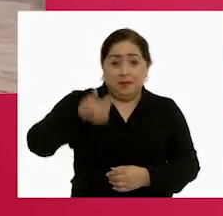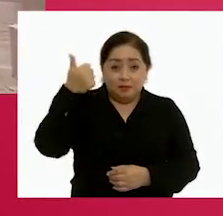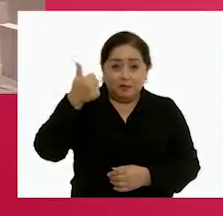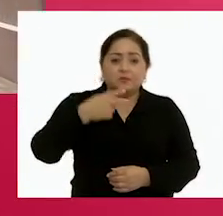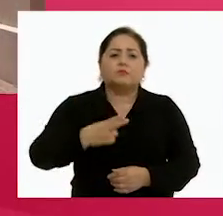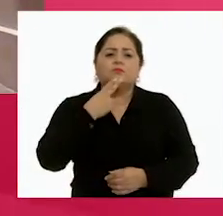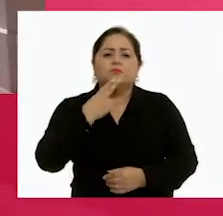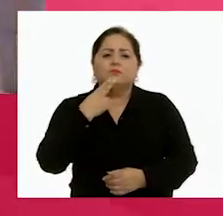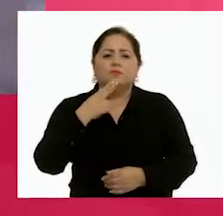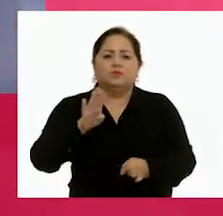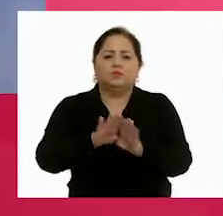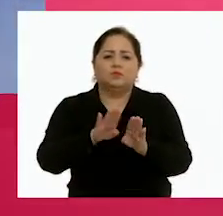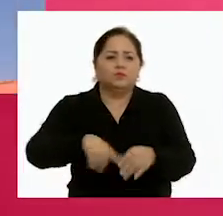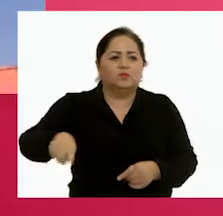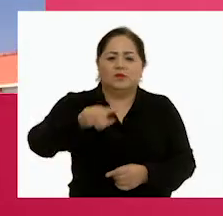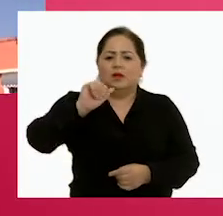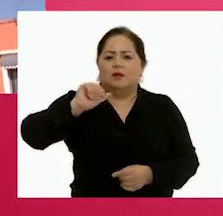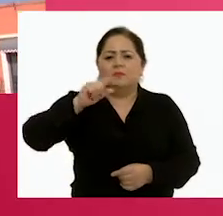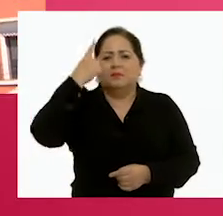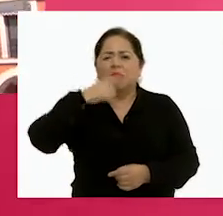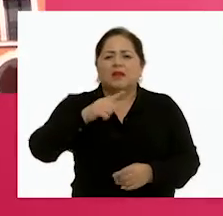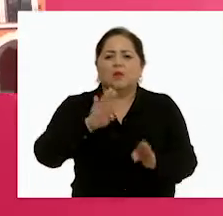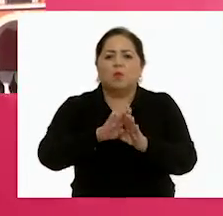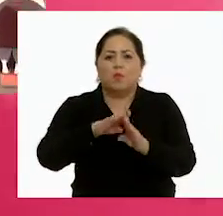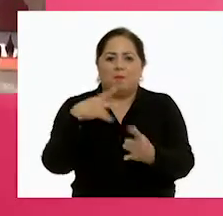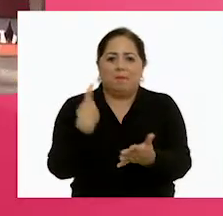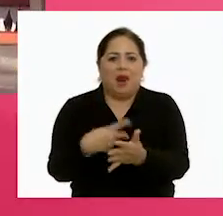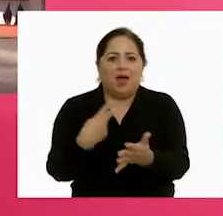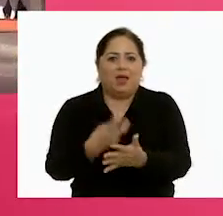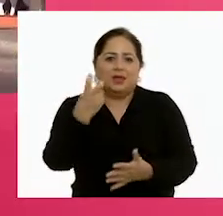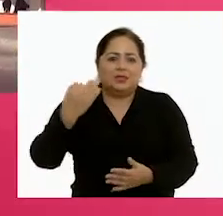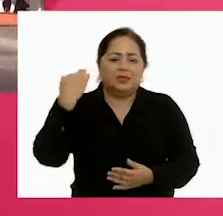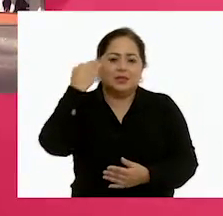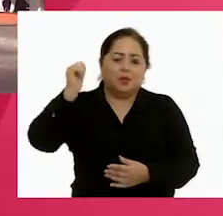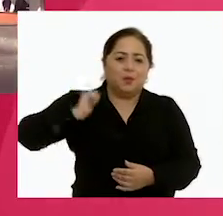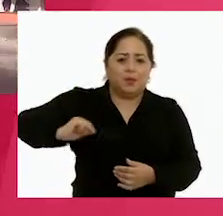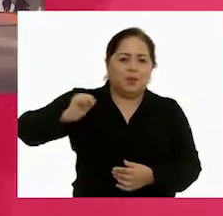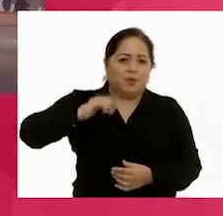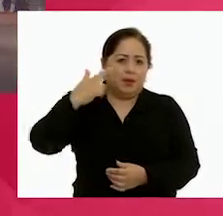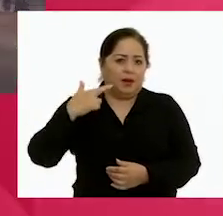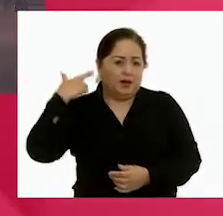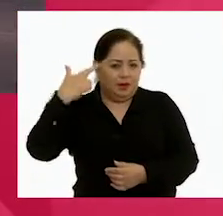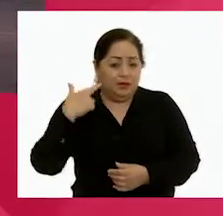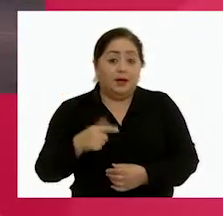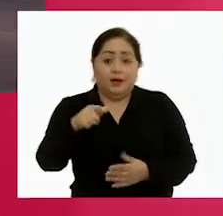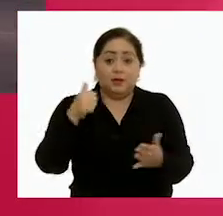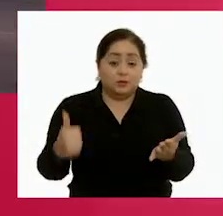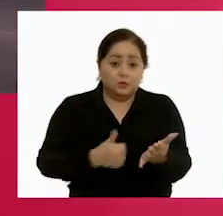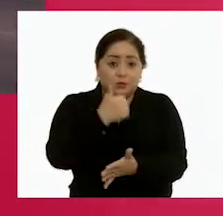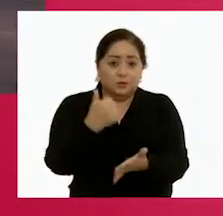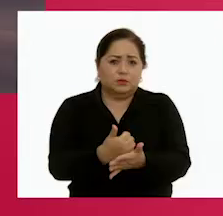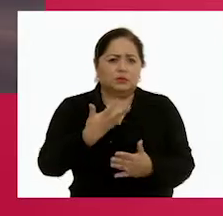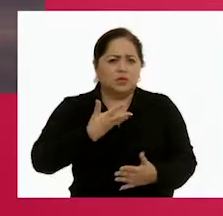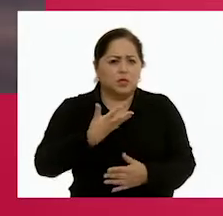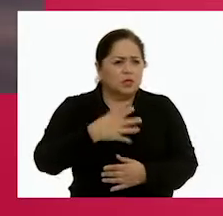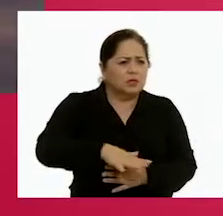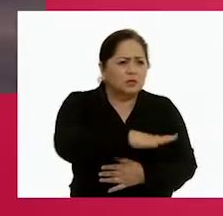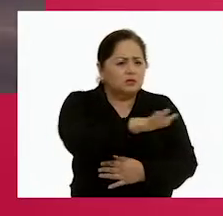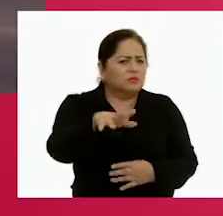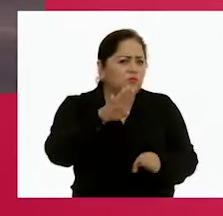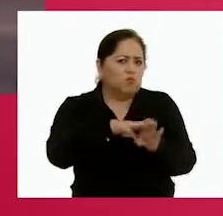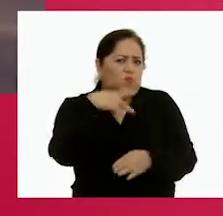se utilizó el método de amalgamación para obtener la plata durante la era virreinal. La ciudad tiene rasgos muy